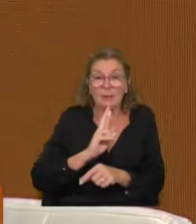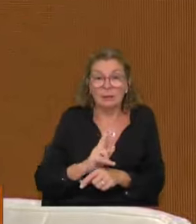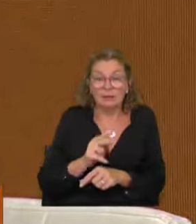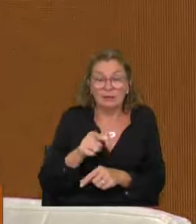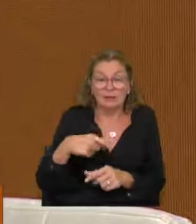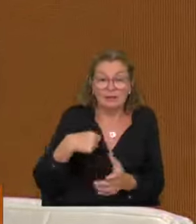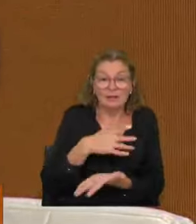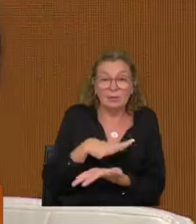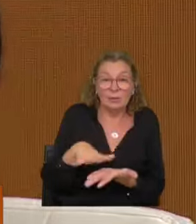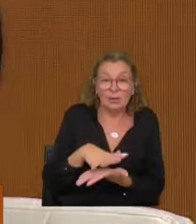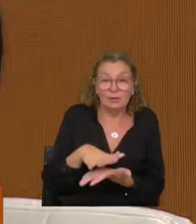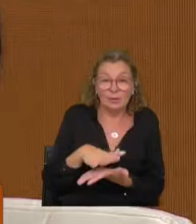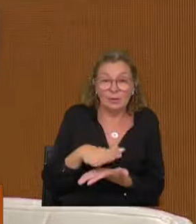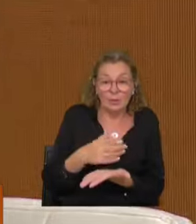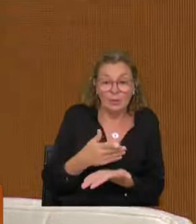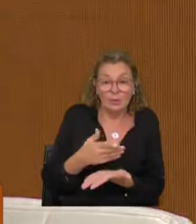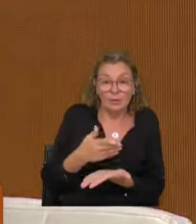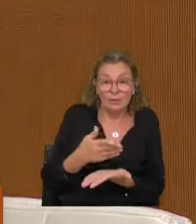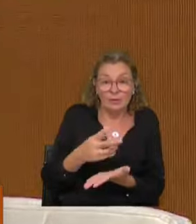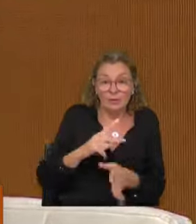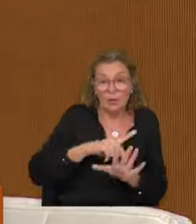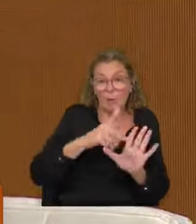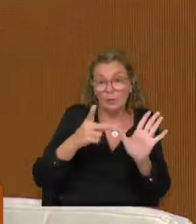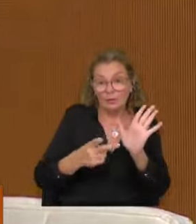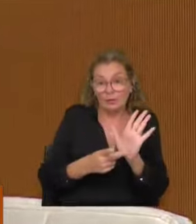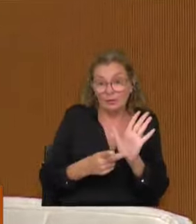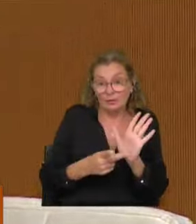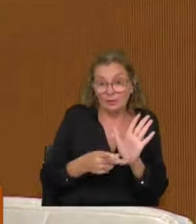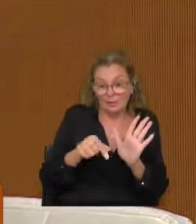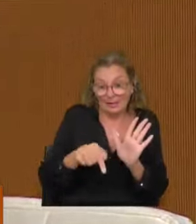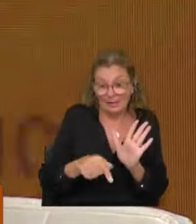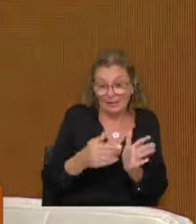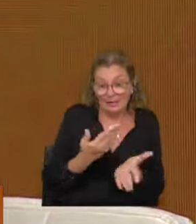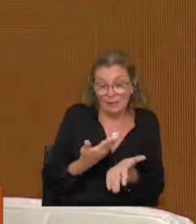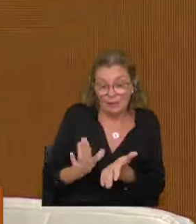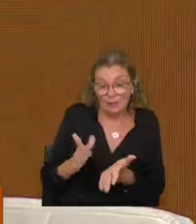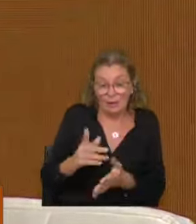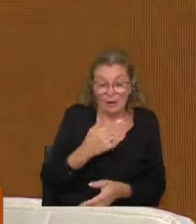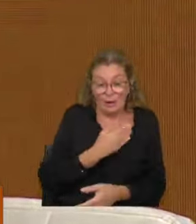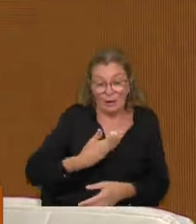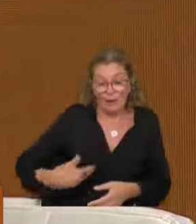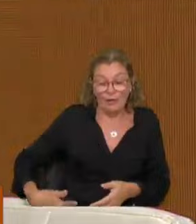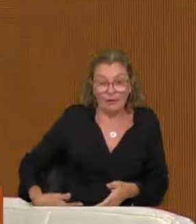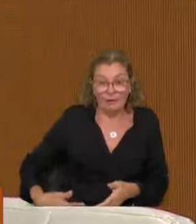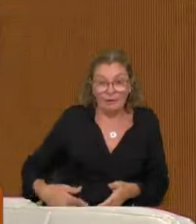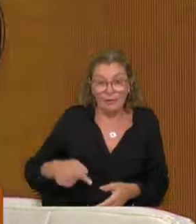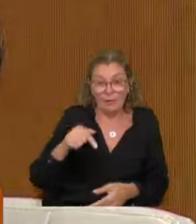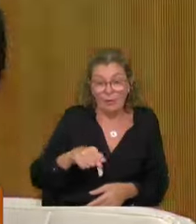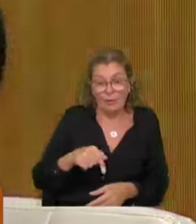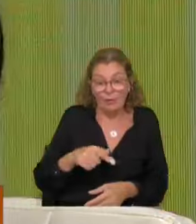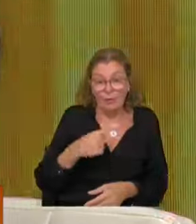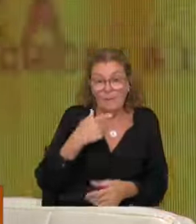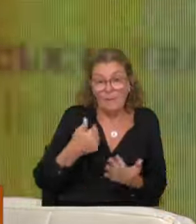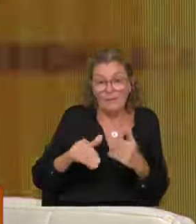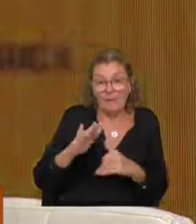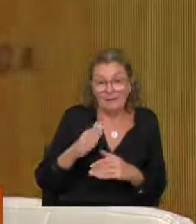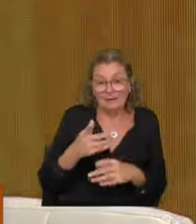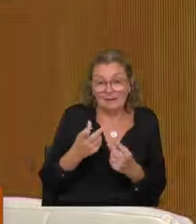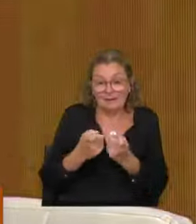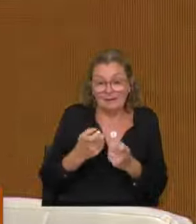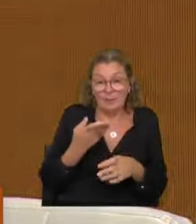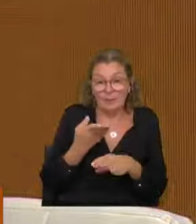situaciones porque hubo un retiro de los proyectos del territorio por decisión del gobierno entonces hoy tenemos mayor demanda